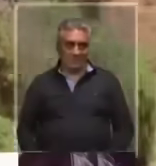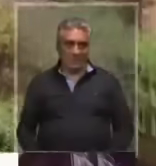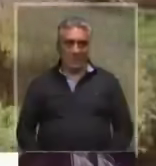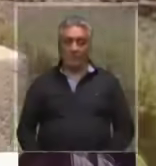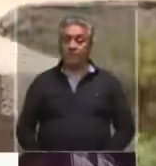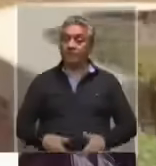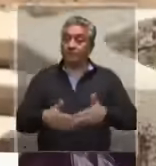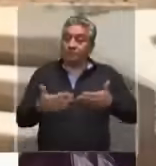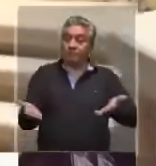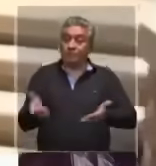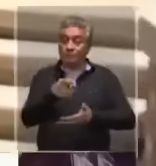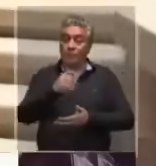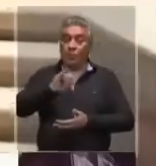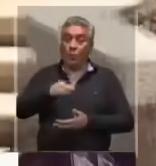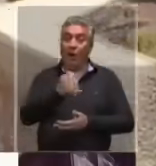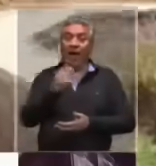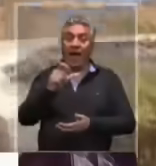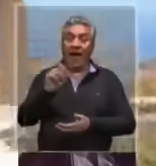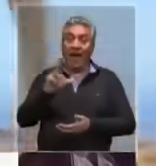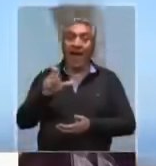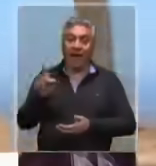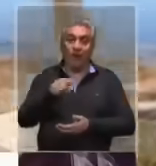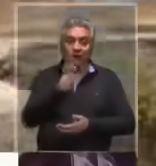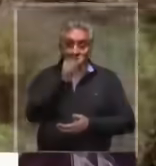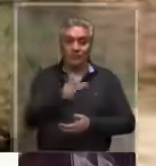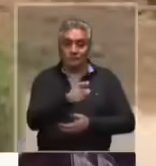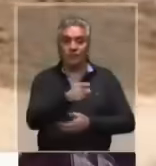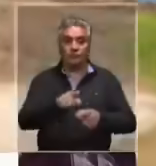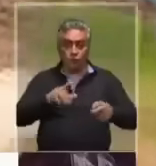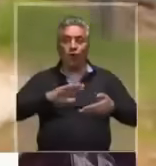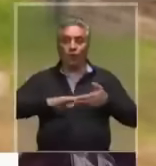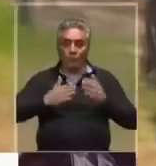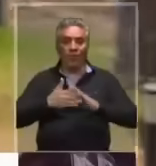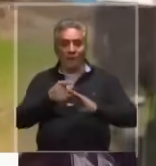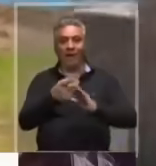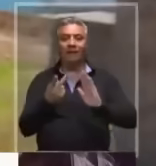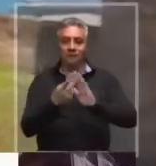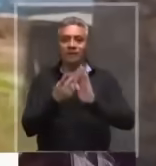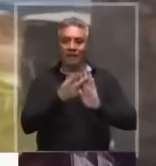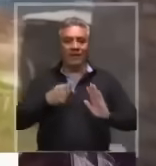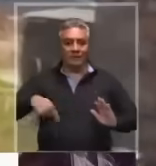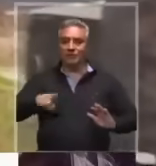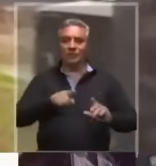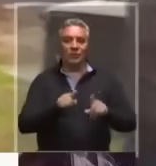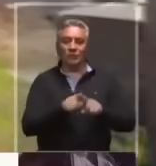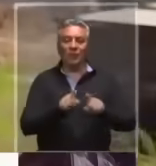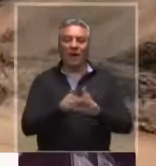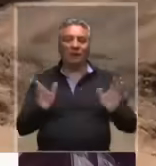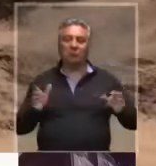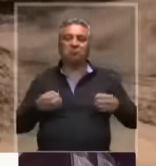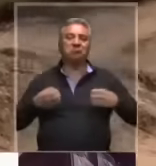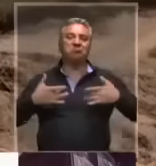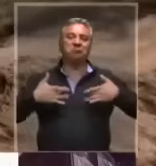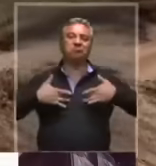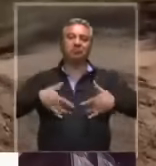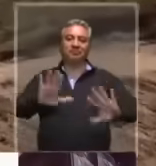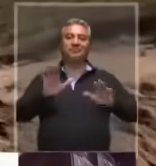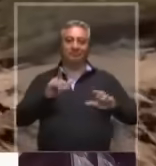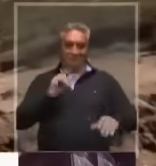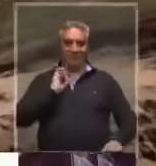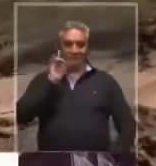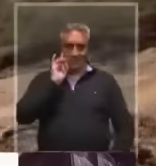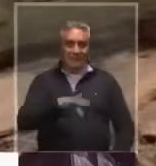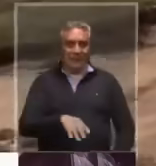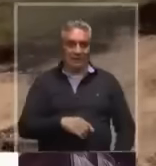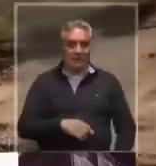Mientras, Juan Carlos seguirá entrando y saliendo de una comunidad que él y sus vecinos sienten fue abandonada a su suerte. Acá